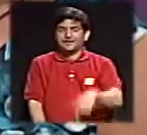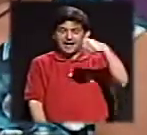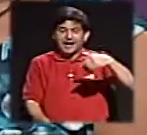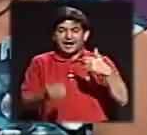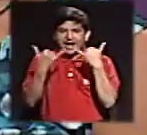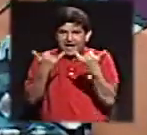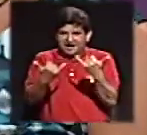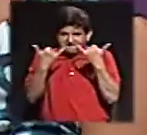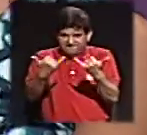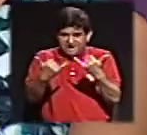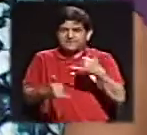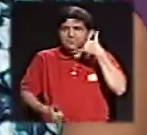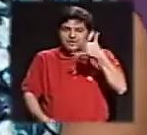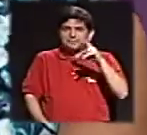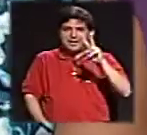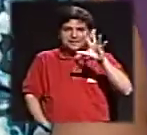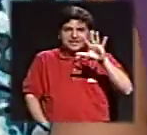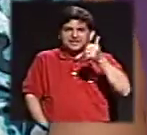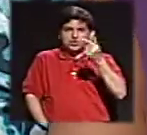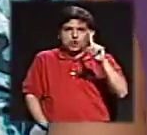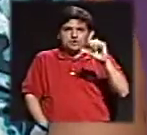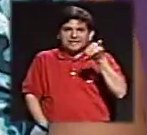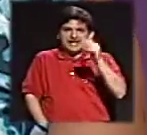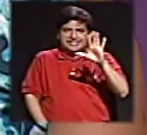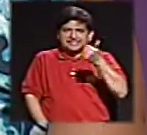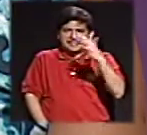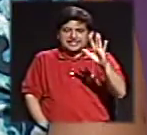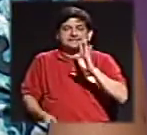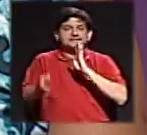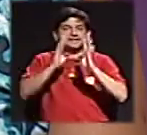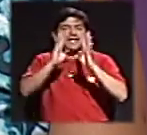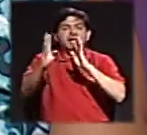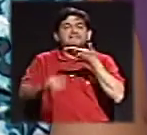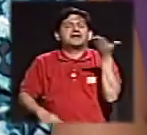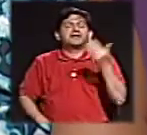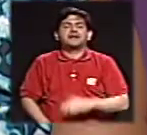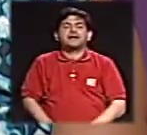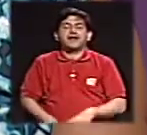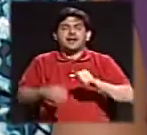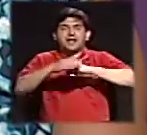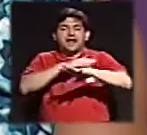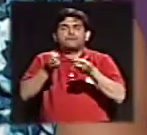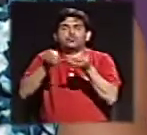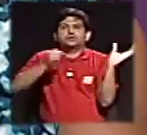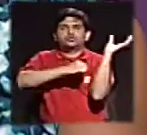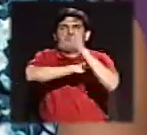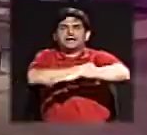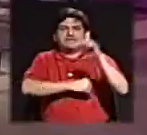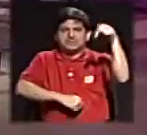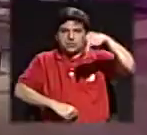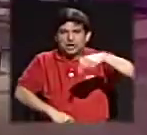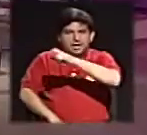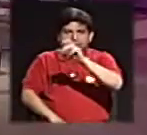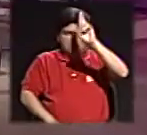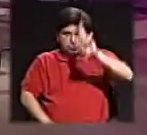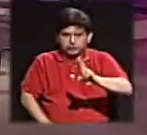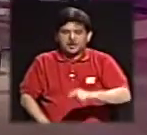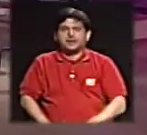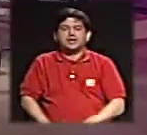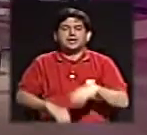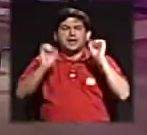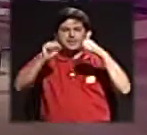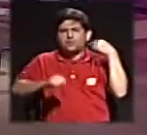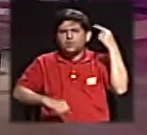Estamos en vivo, puede llamarnos al 2511-1515, estamos hablando sobre el aborto impune en Costa Rica. Puede ser